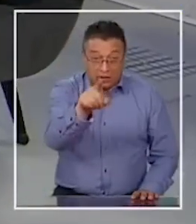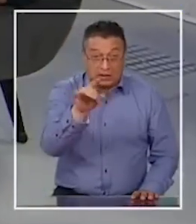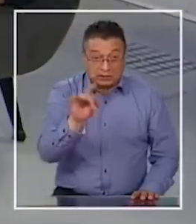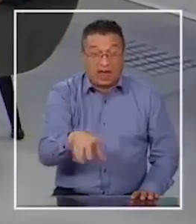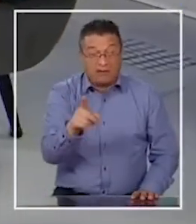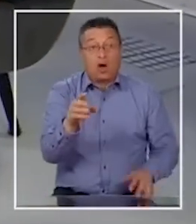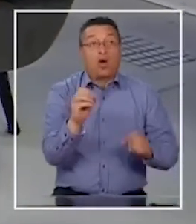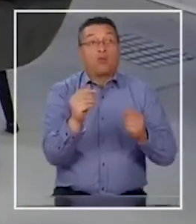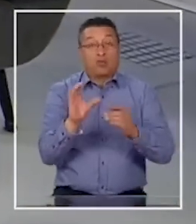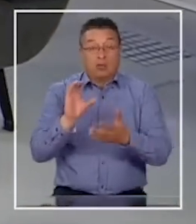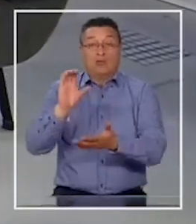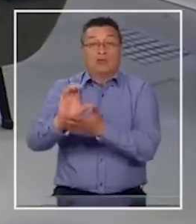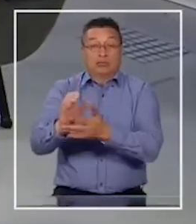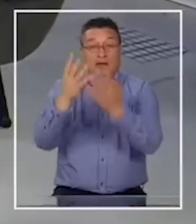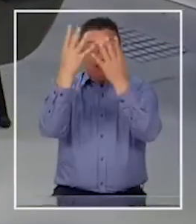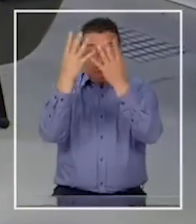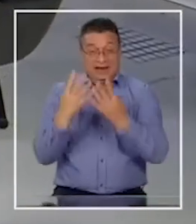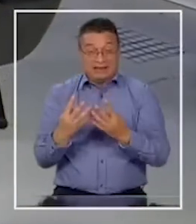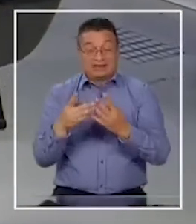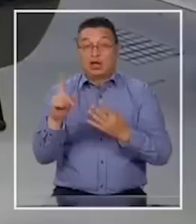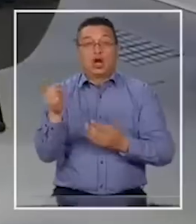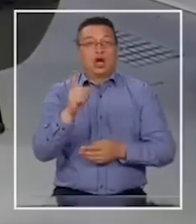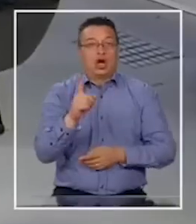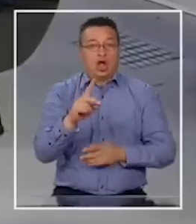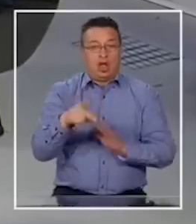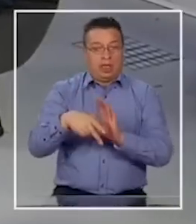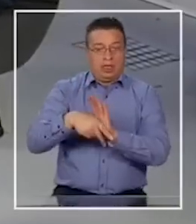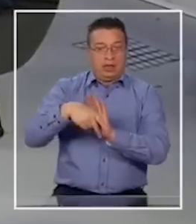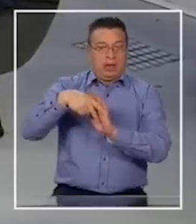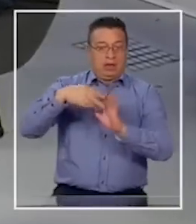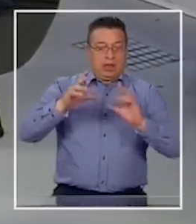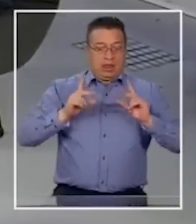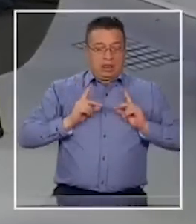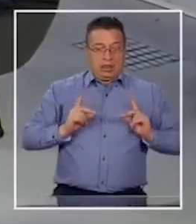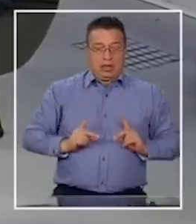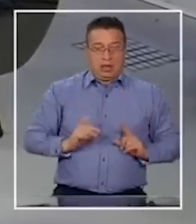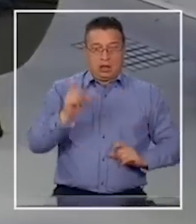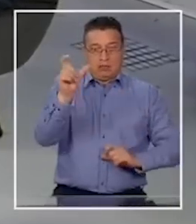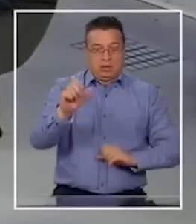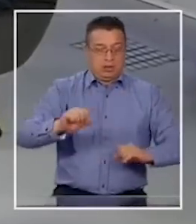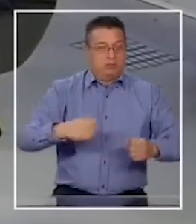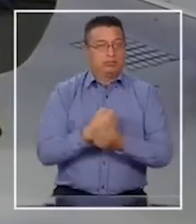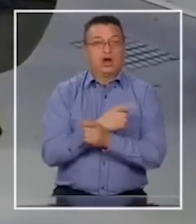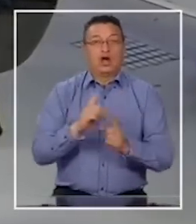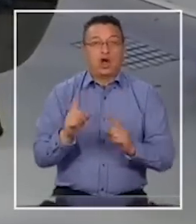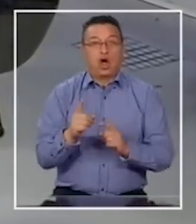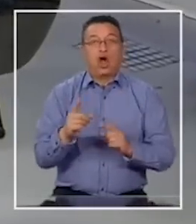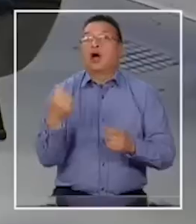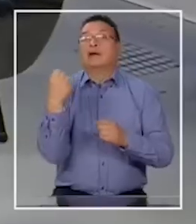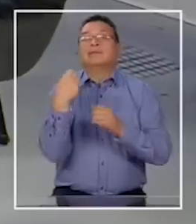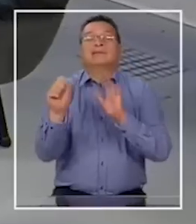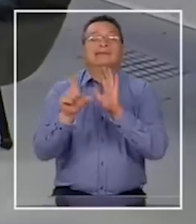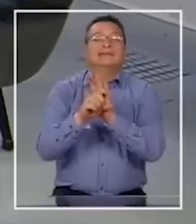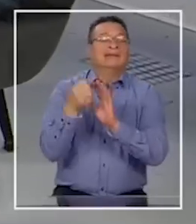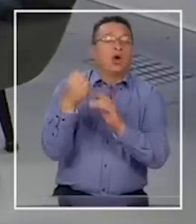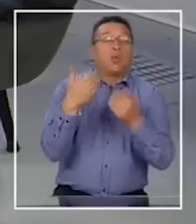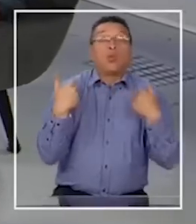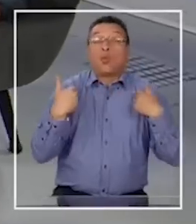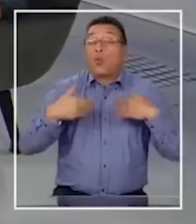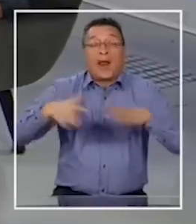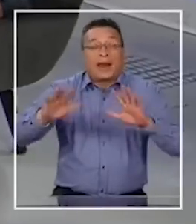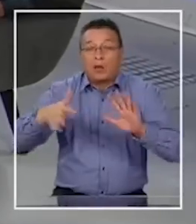gran parte de las cárceles en nuestro país no tienen un nivel digno para una persona que está presa más allá del delito que haya cometido Pero hay